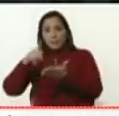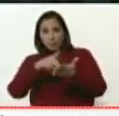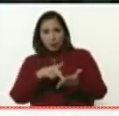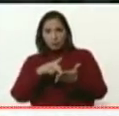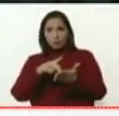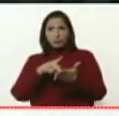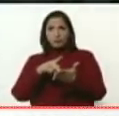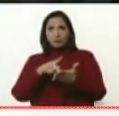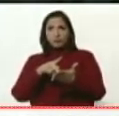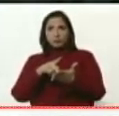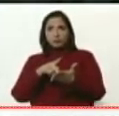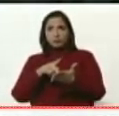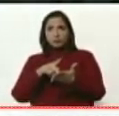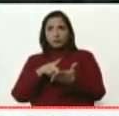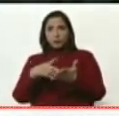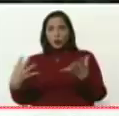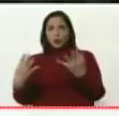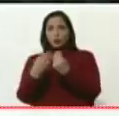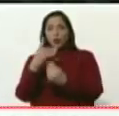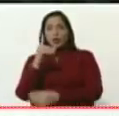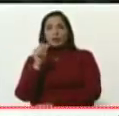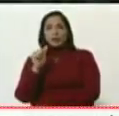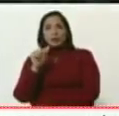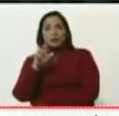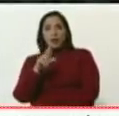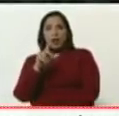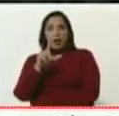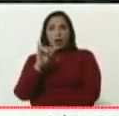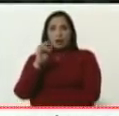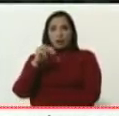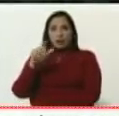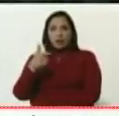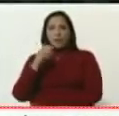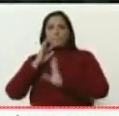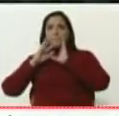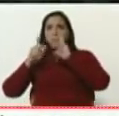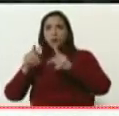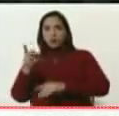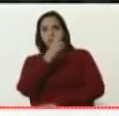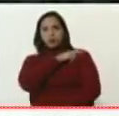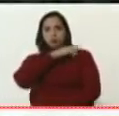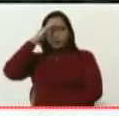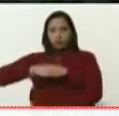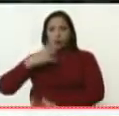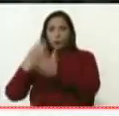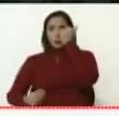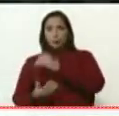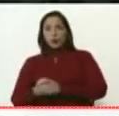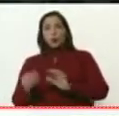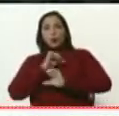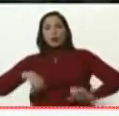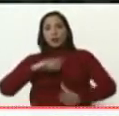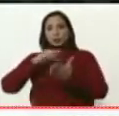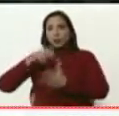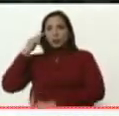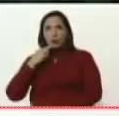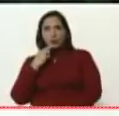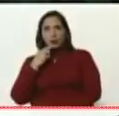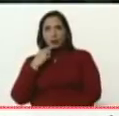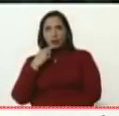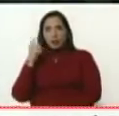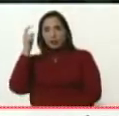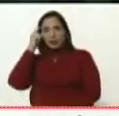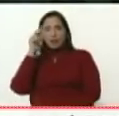él junto a Darwin Balaguer, que es quien rinde el testimonio. Este es un sargento desertor de la Guardia Nacional del